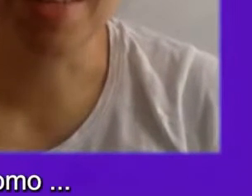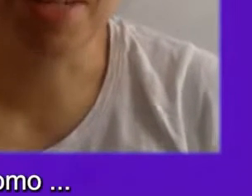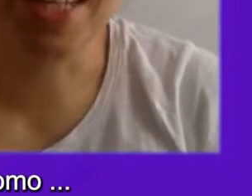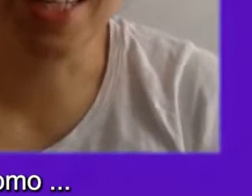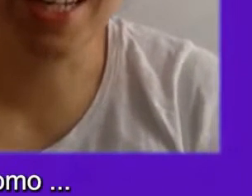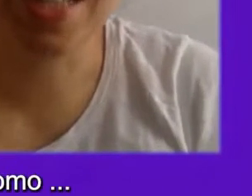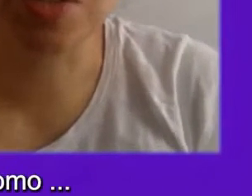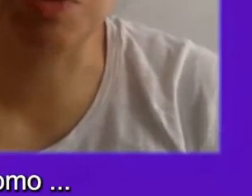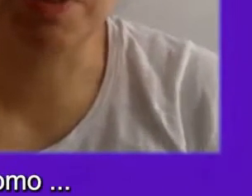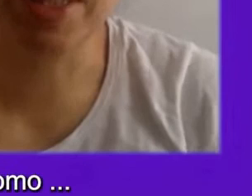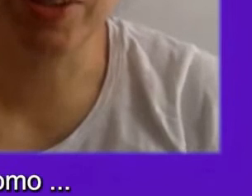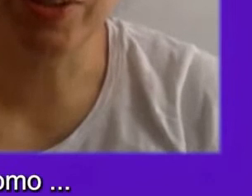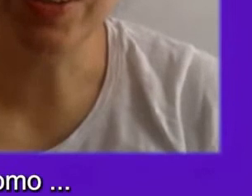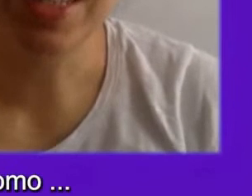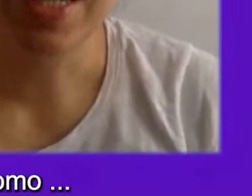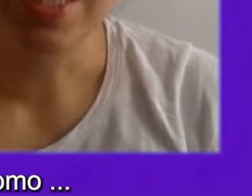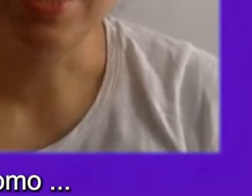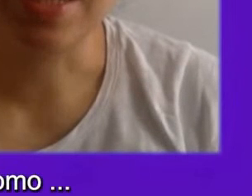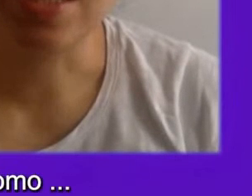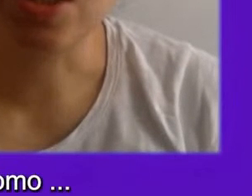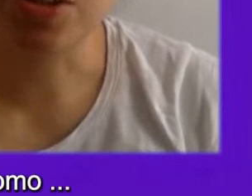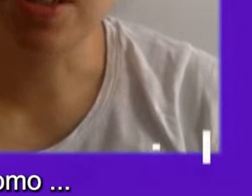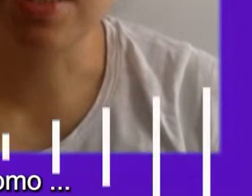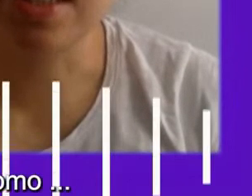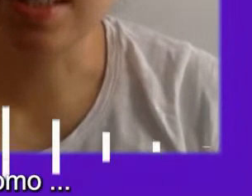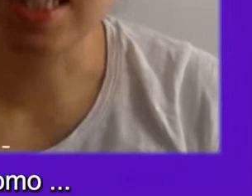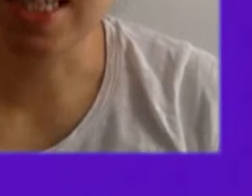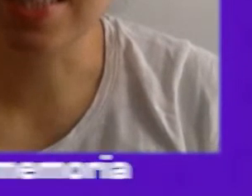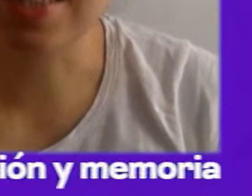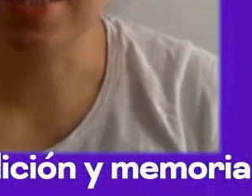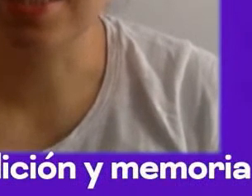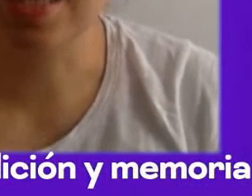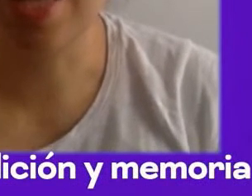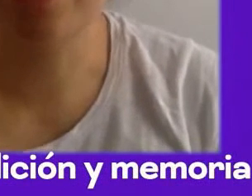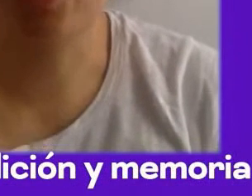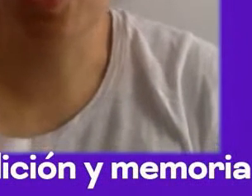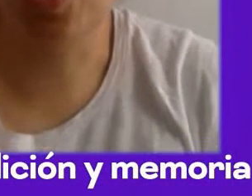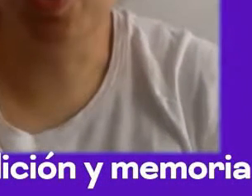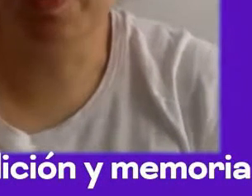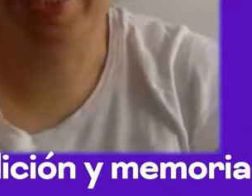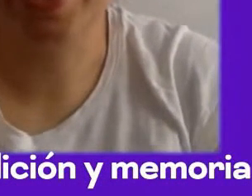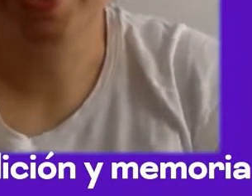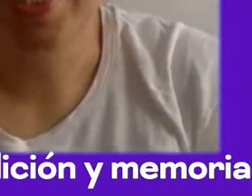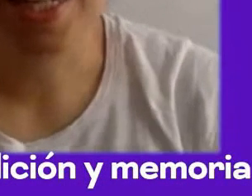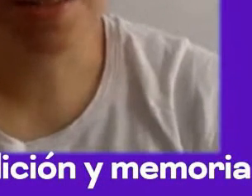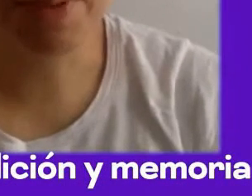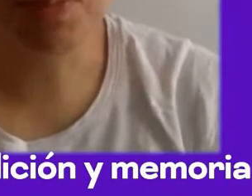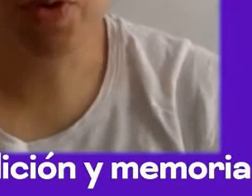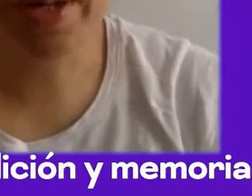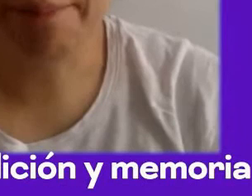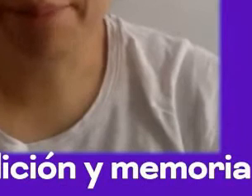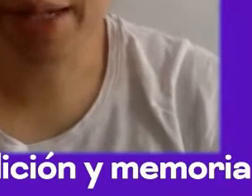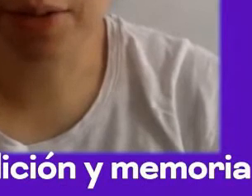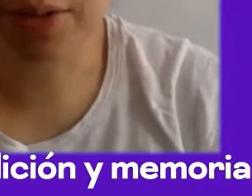cerró Viridiana hace un momento, es tradición, es identidad, es costumbre,